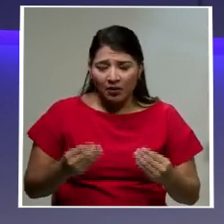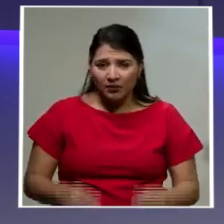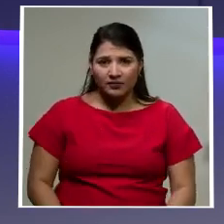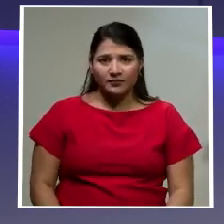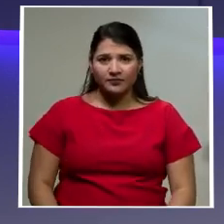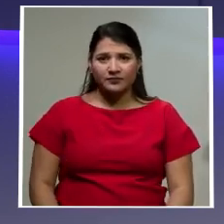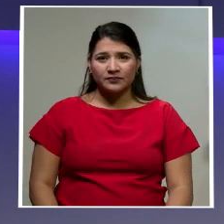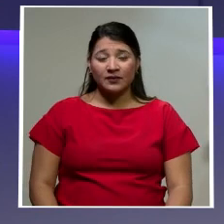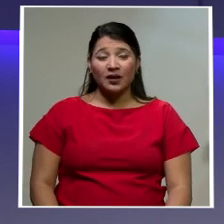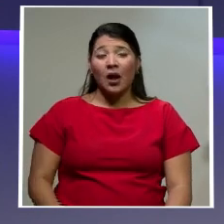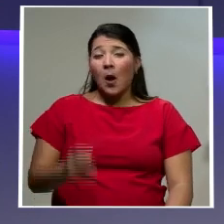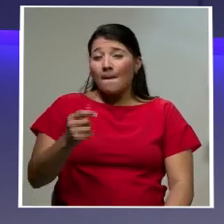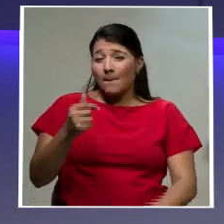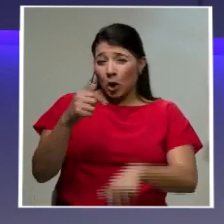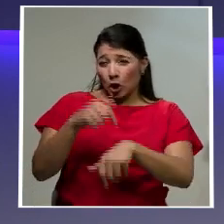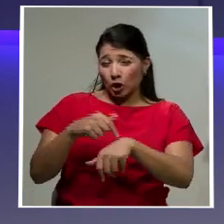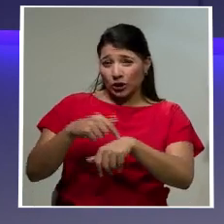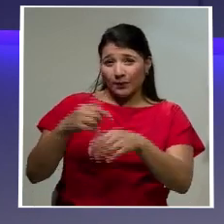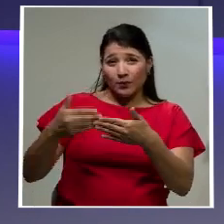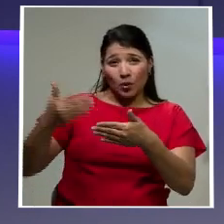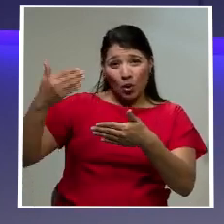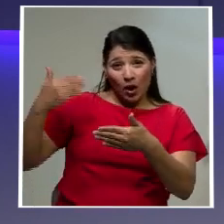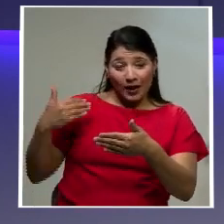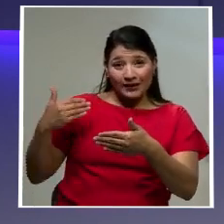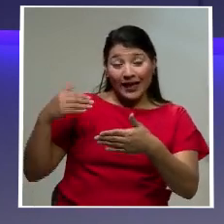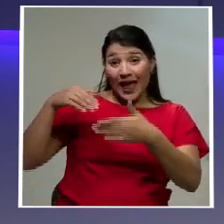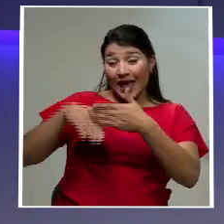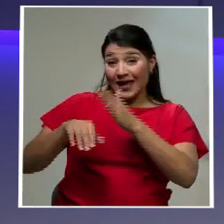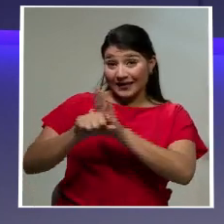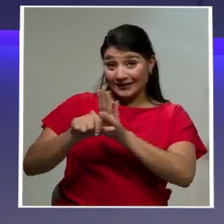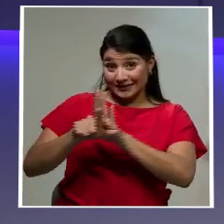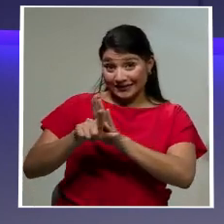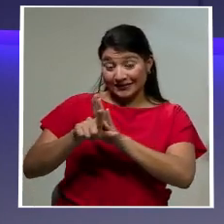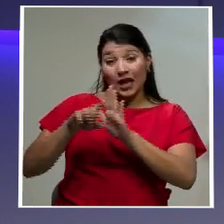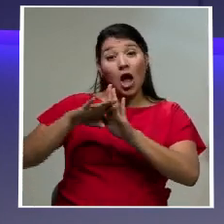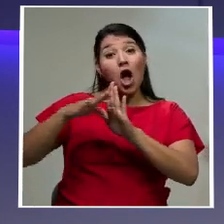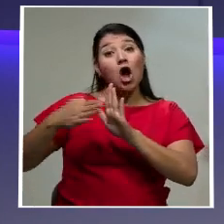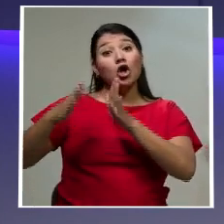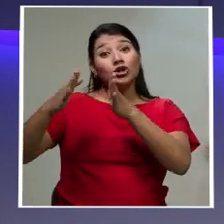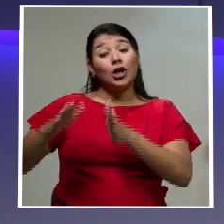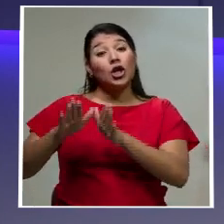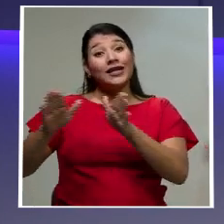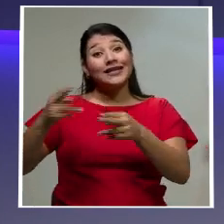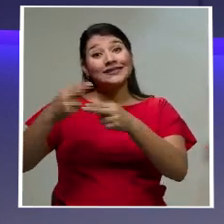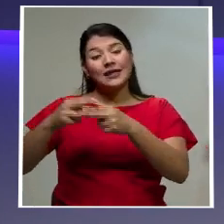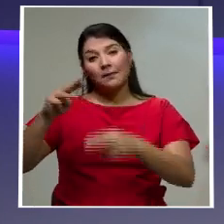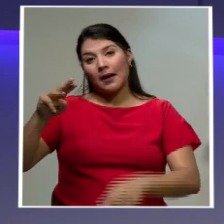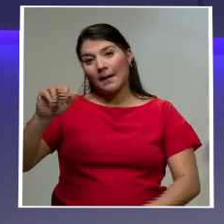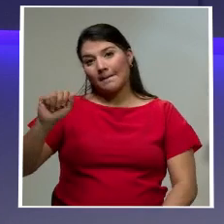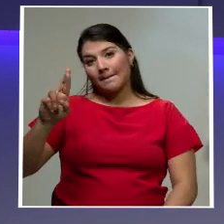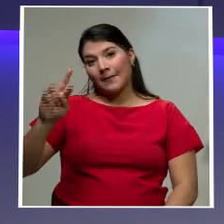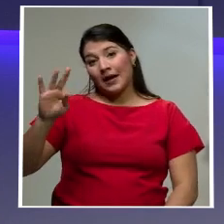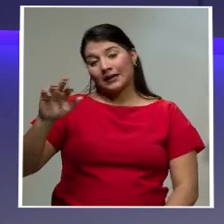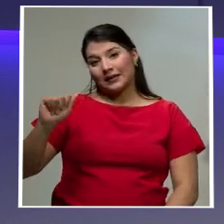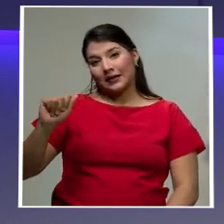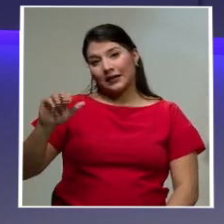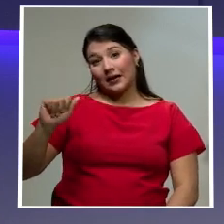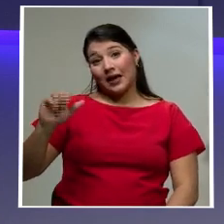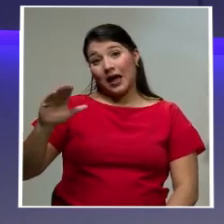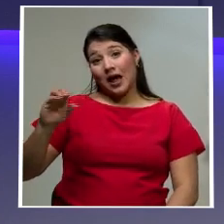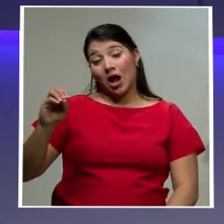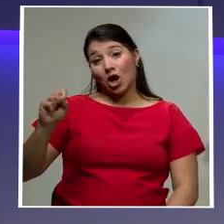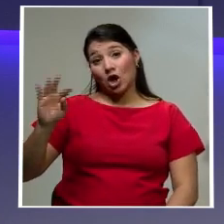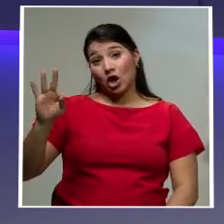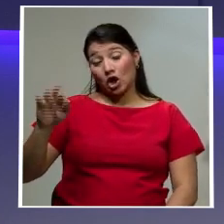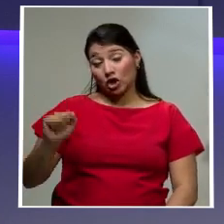Hace pocos días, en una audiencia ante el Congreso, la Contralora General Marta Costa responsabilizó por el